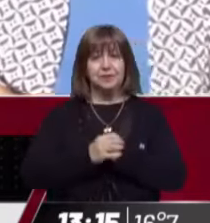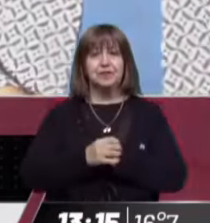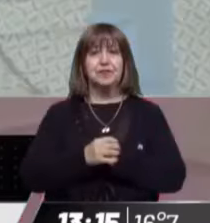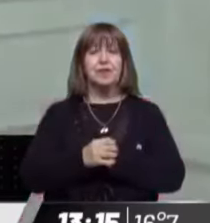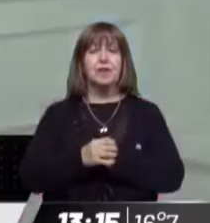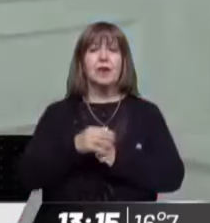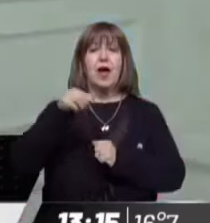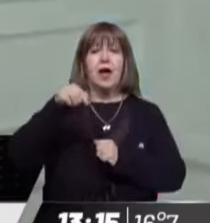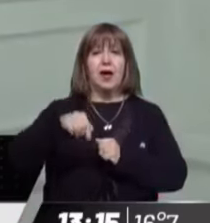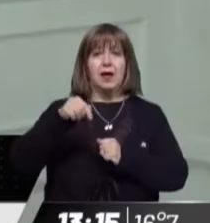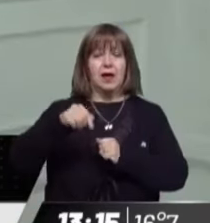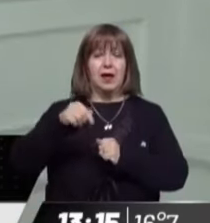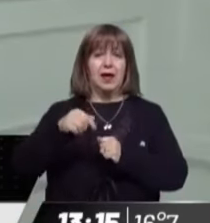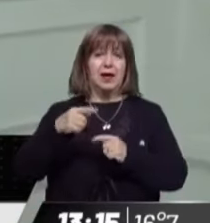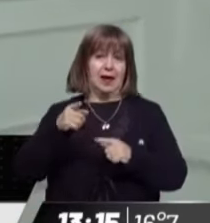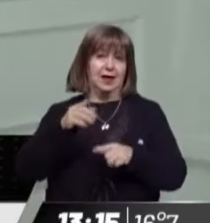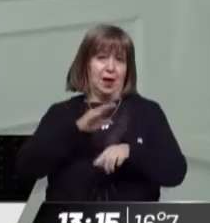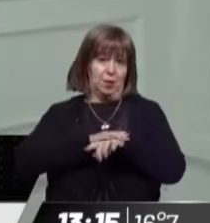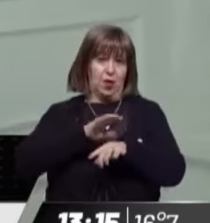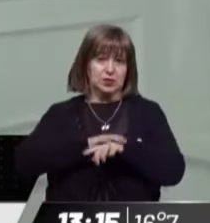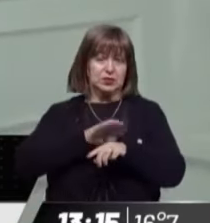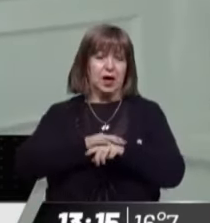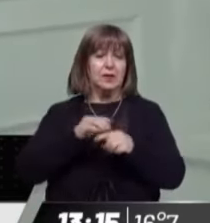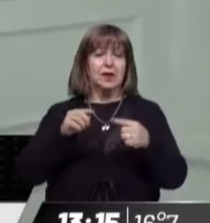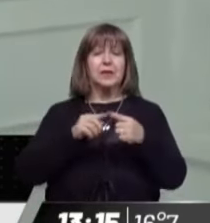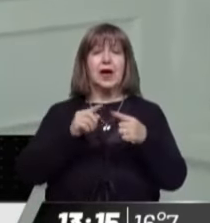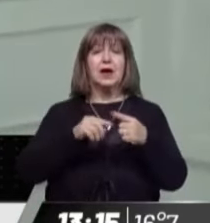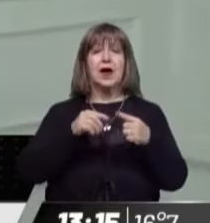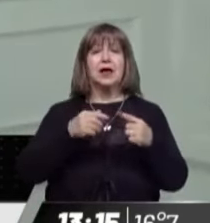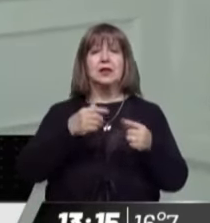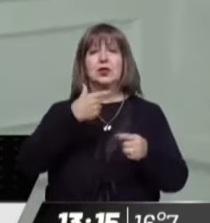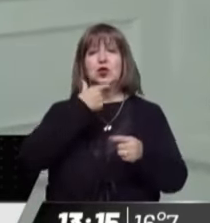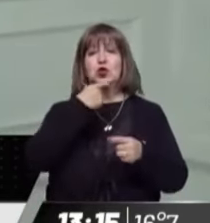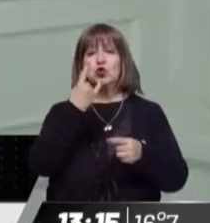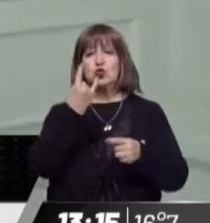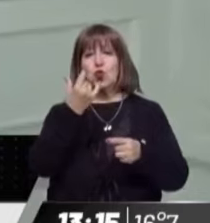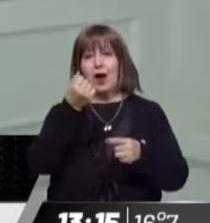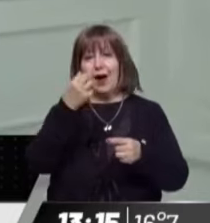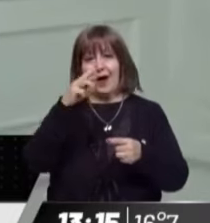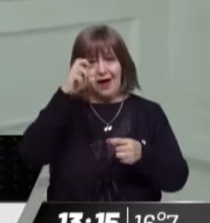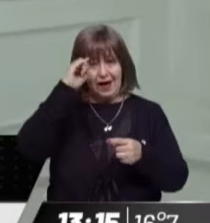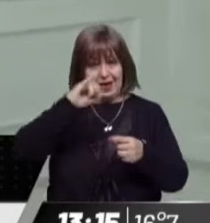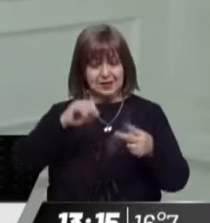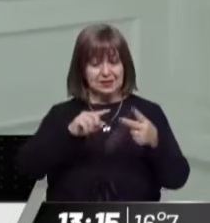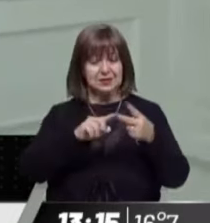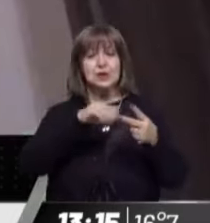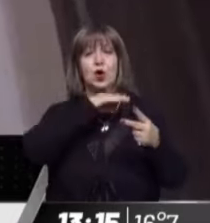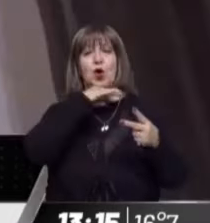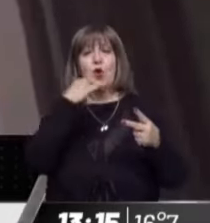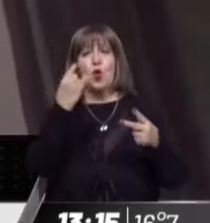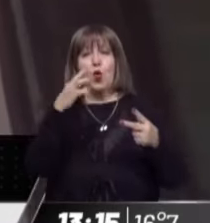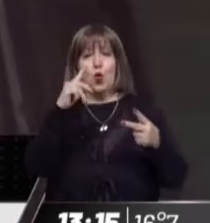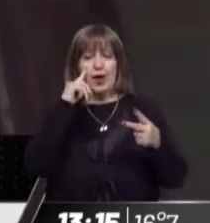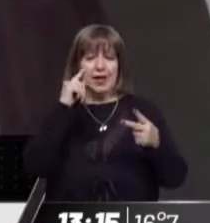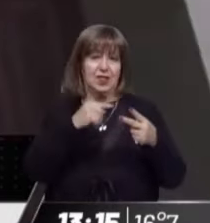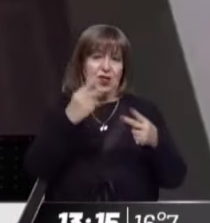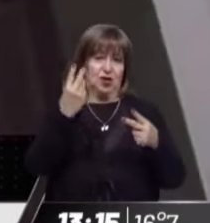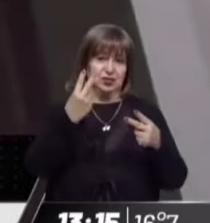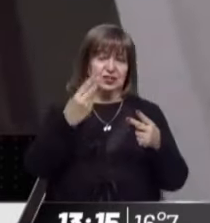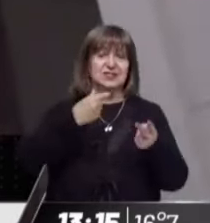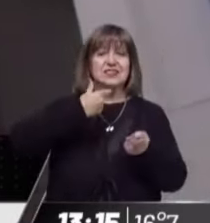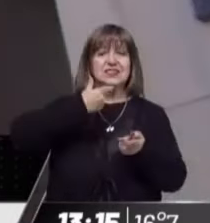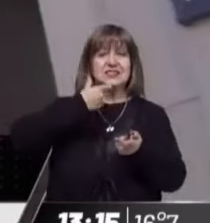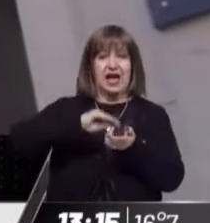Acá tenemos en Mendoza a los señores Suárez y Jury, que son los responsables, lo que nosotros como sociedad votamos, y se tienen que